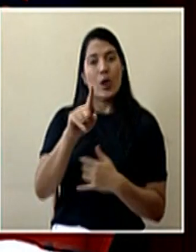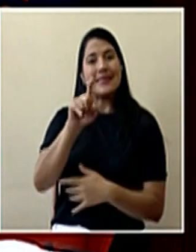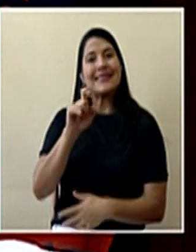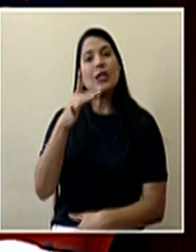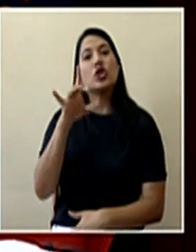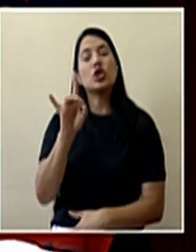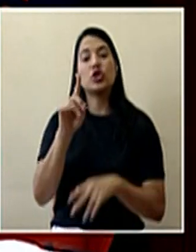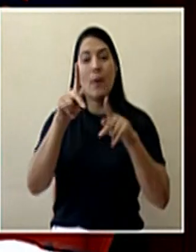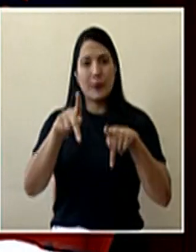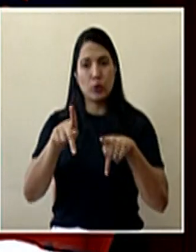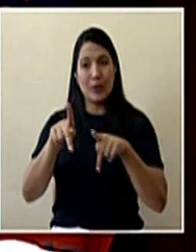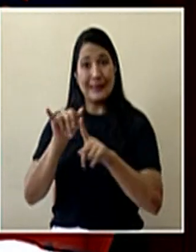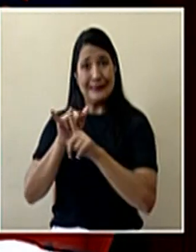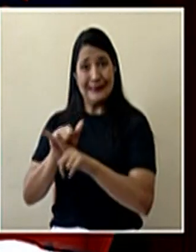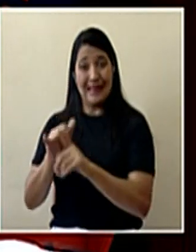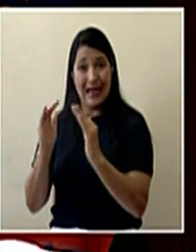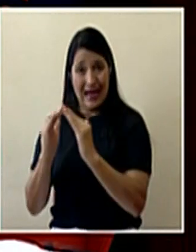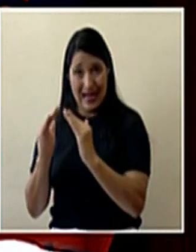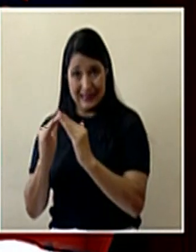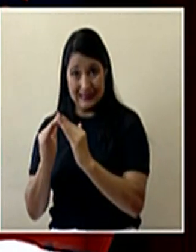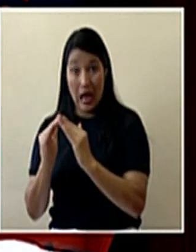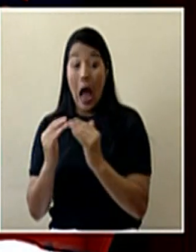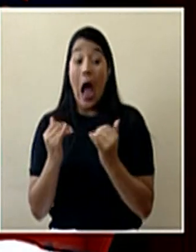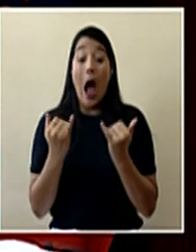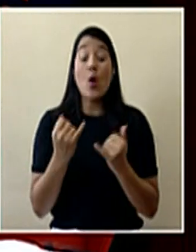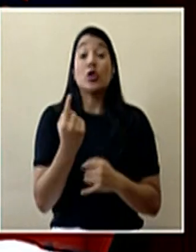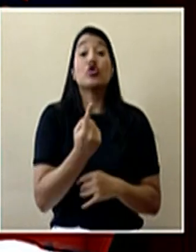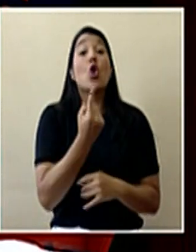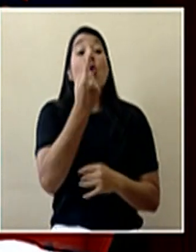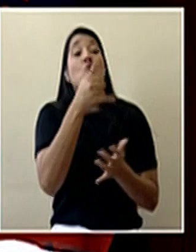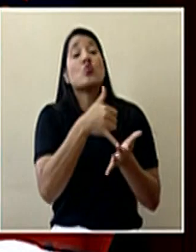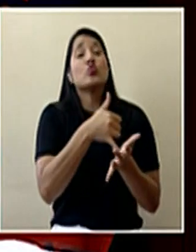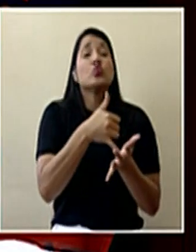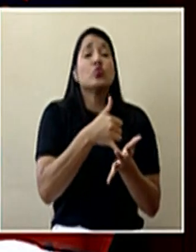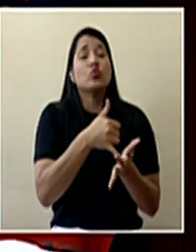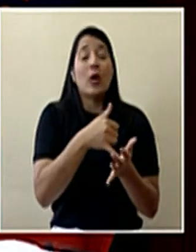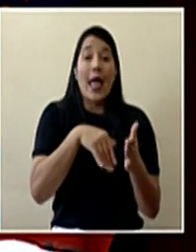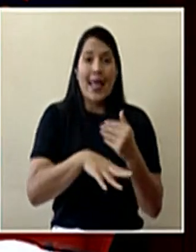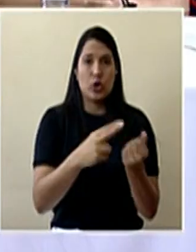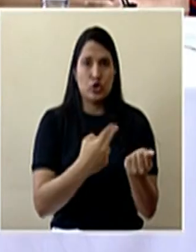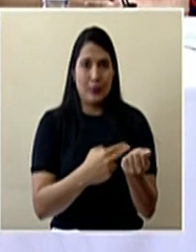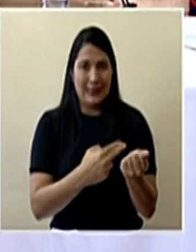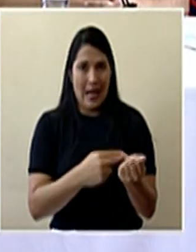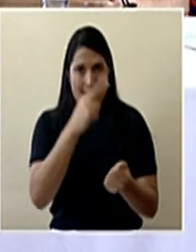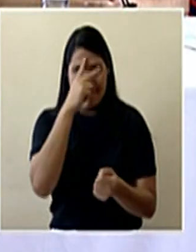estos momentos solamente hay uno en estado de gravedad que está internado en el Hospital México.